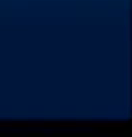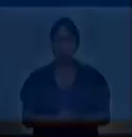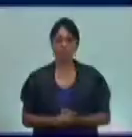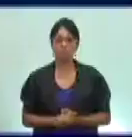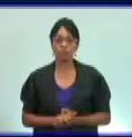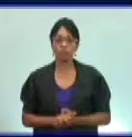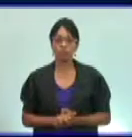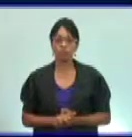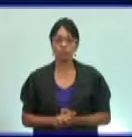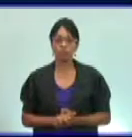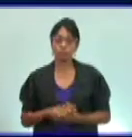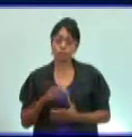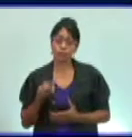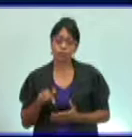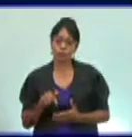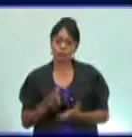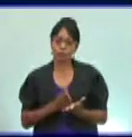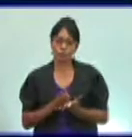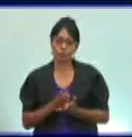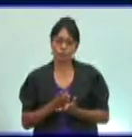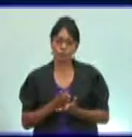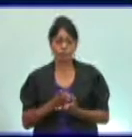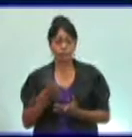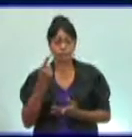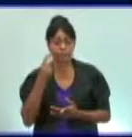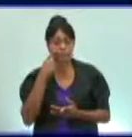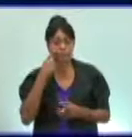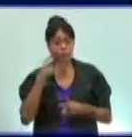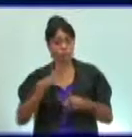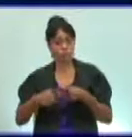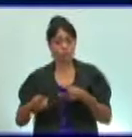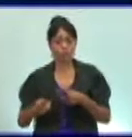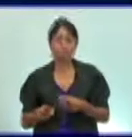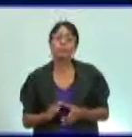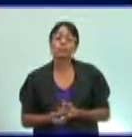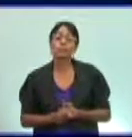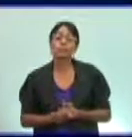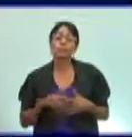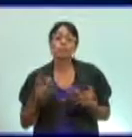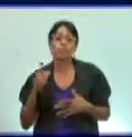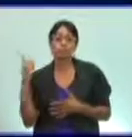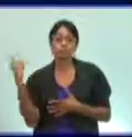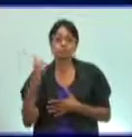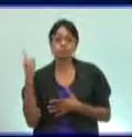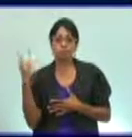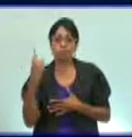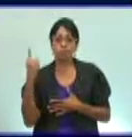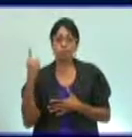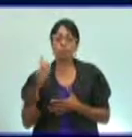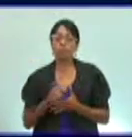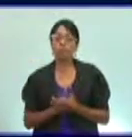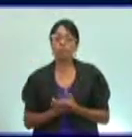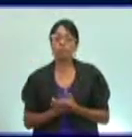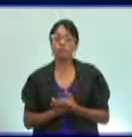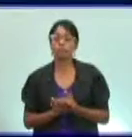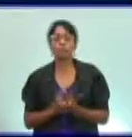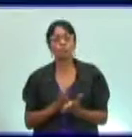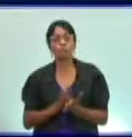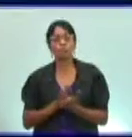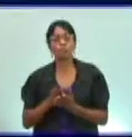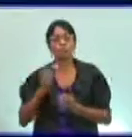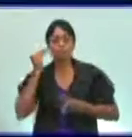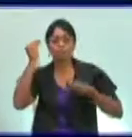Bien, vamos a continuar entonces viendo otros elementos de los ciclones tropicales. Para seguir en el análisis de las